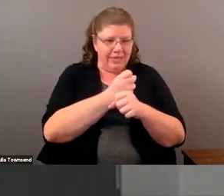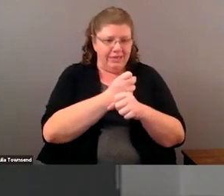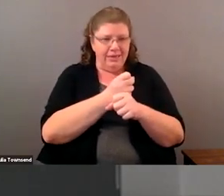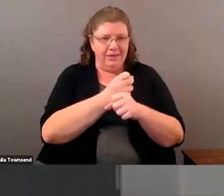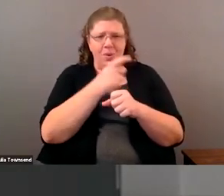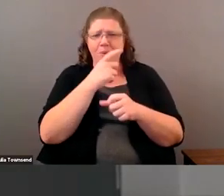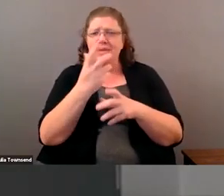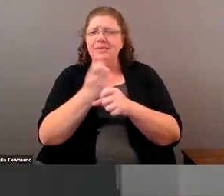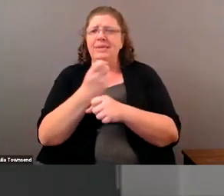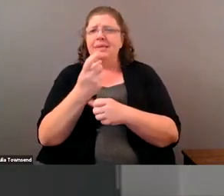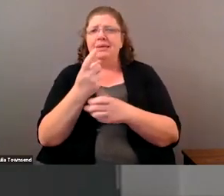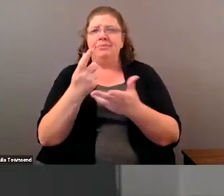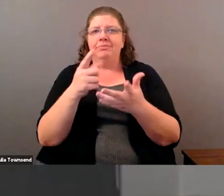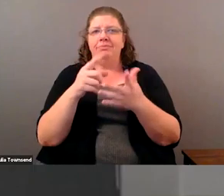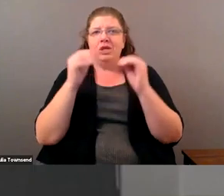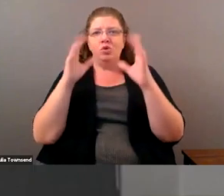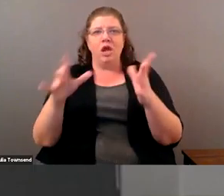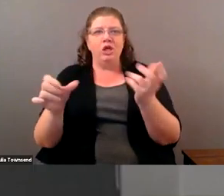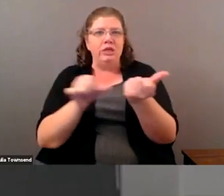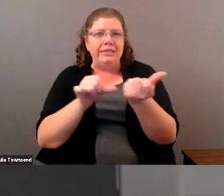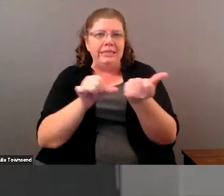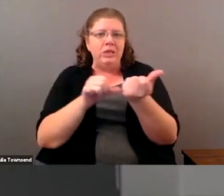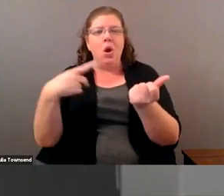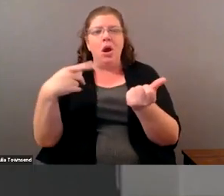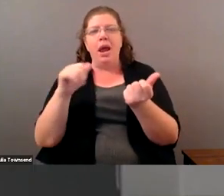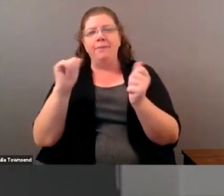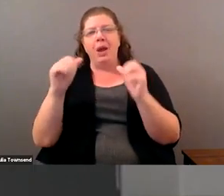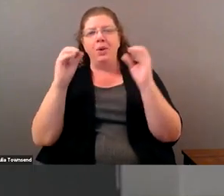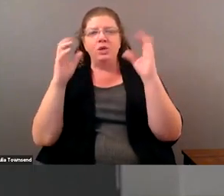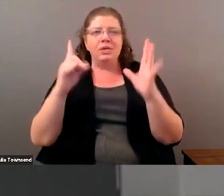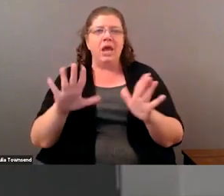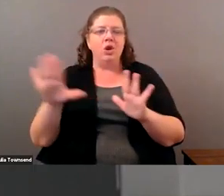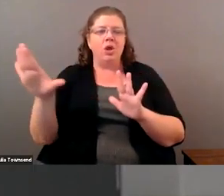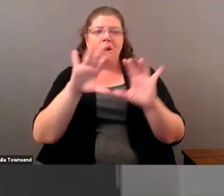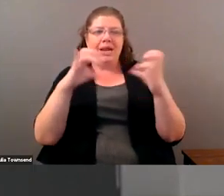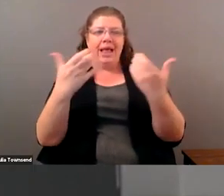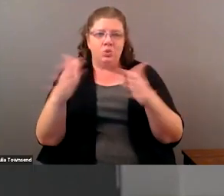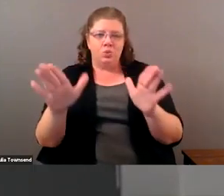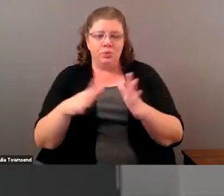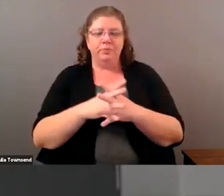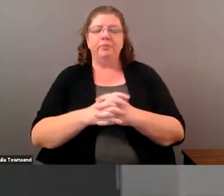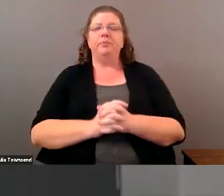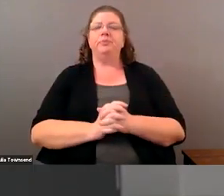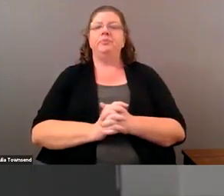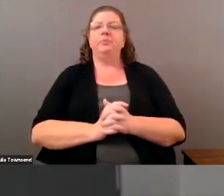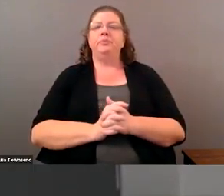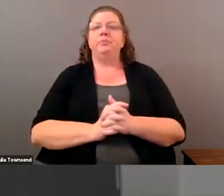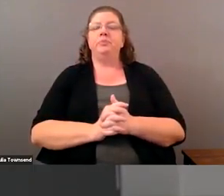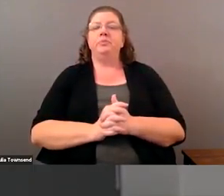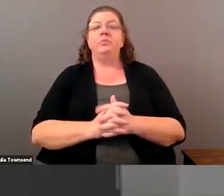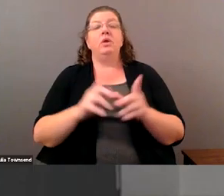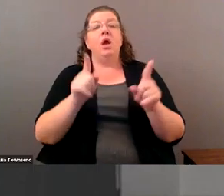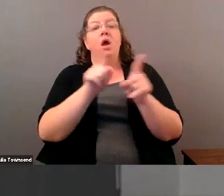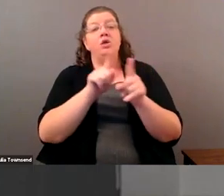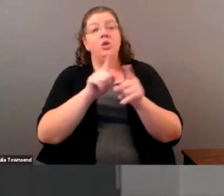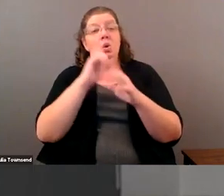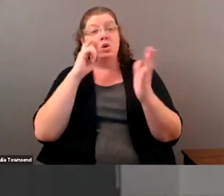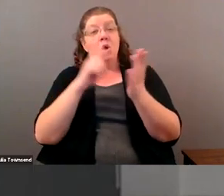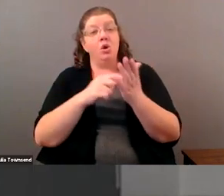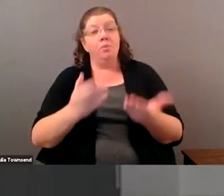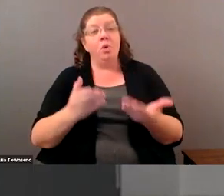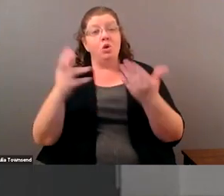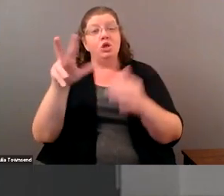cómo esto se va a distribuir y de quién va a recibir un auxiliar docente